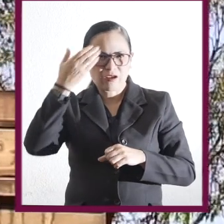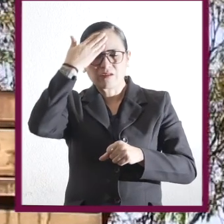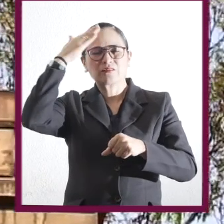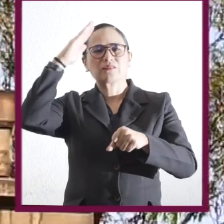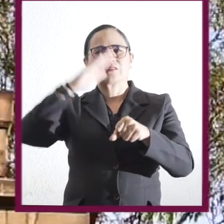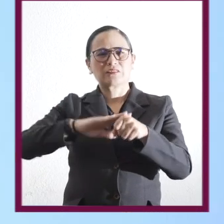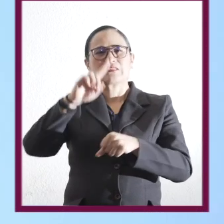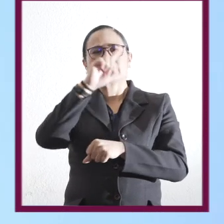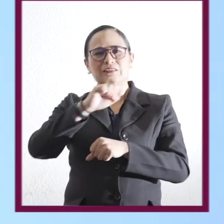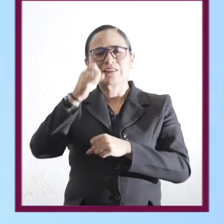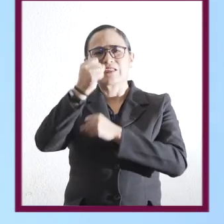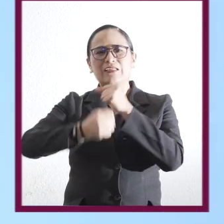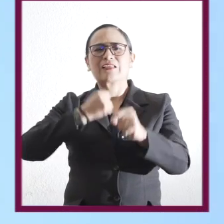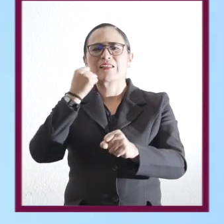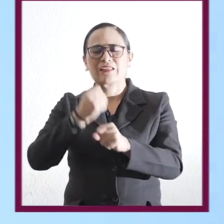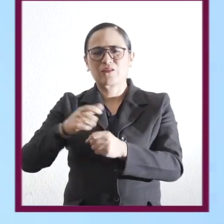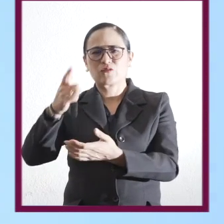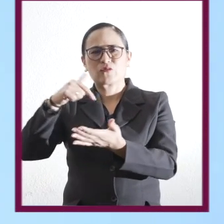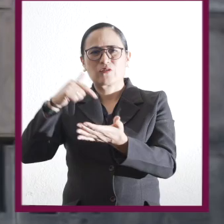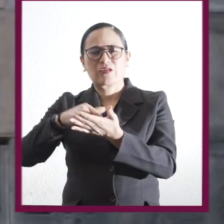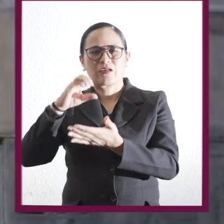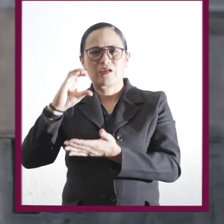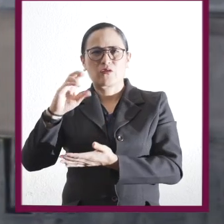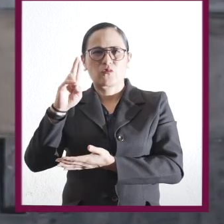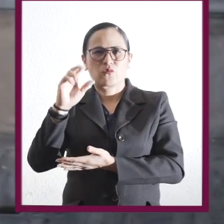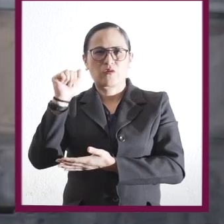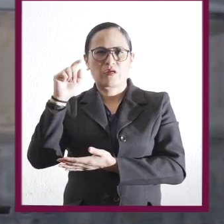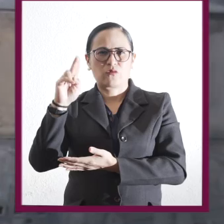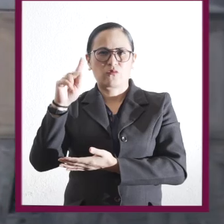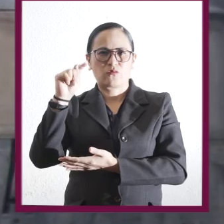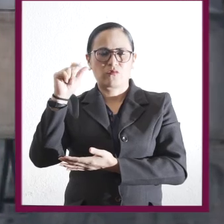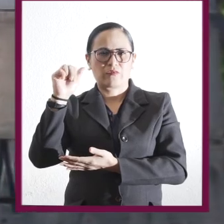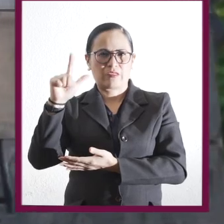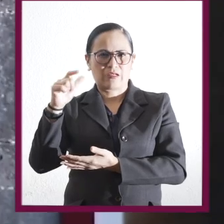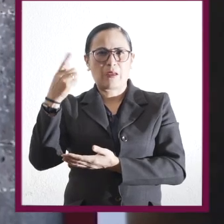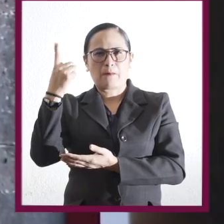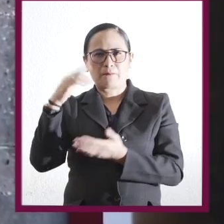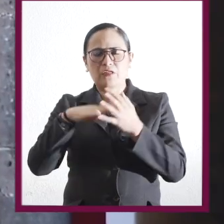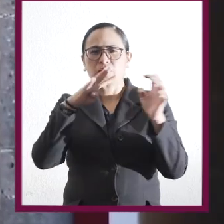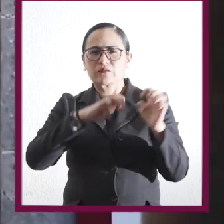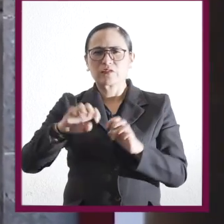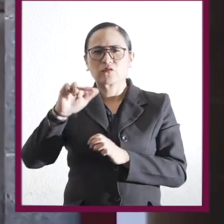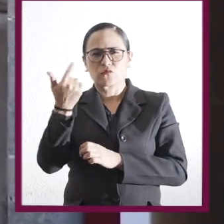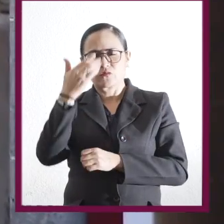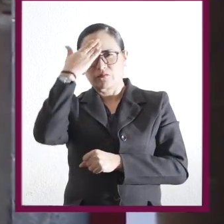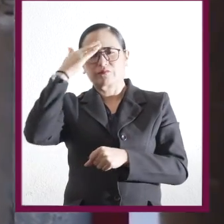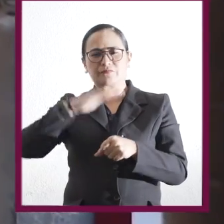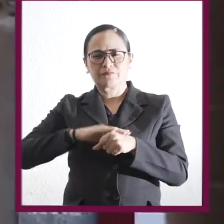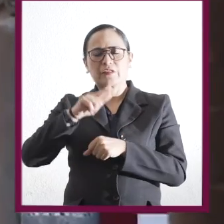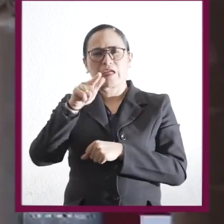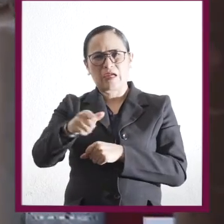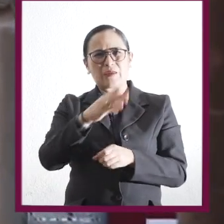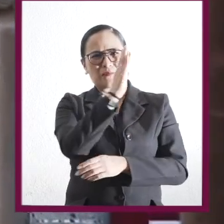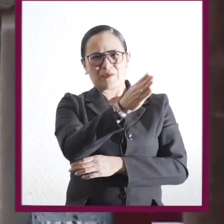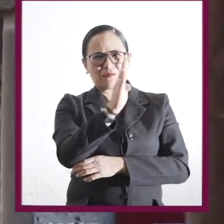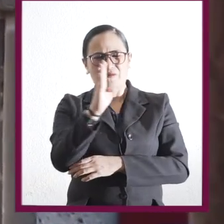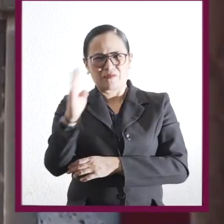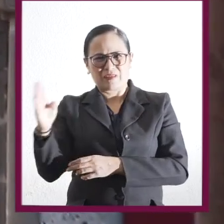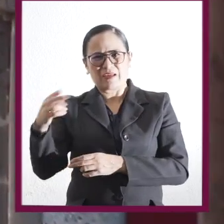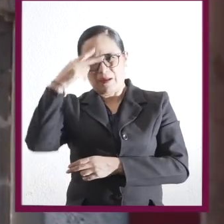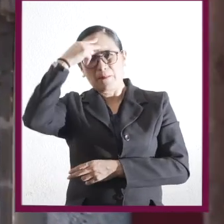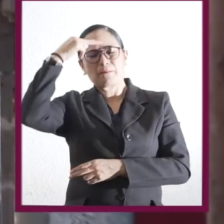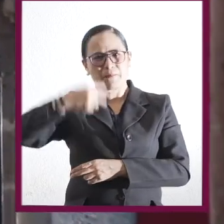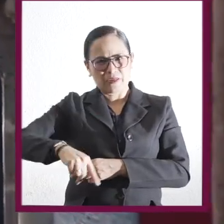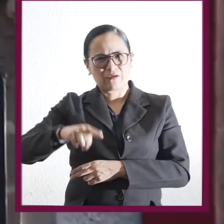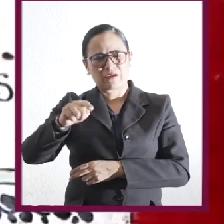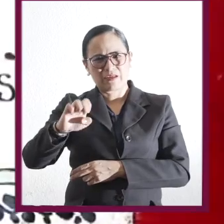para conmemorar el centenario del sitio de Cuautla en 1912. A un lado, la Biblioteca de México ocupa